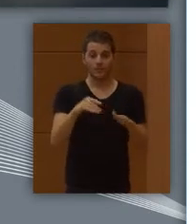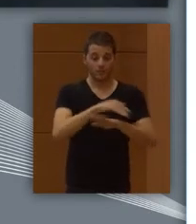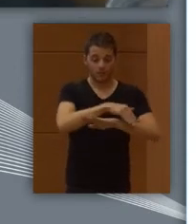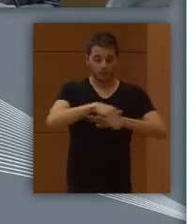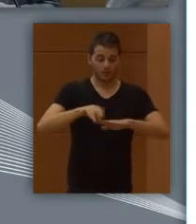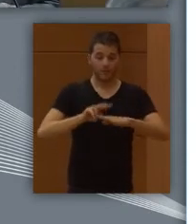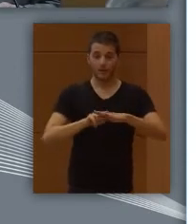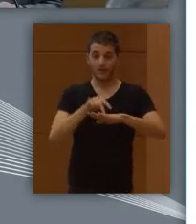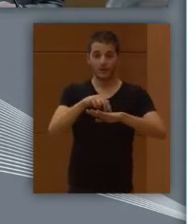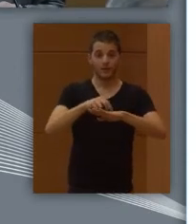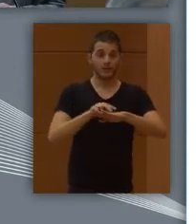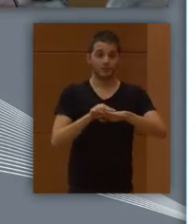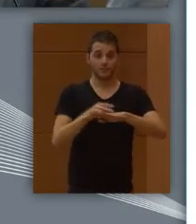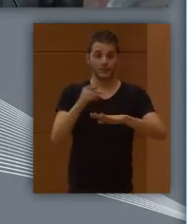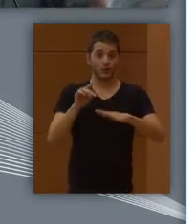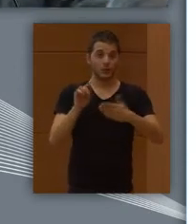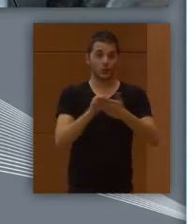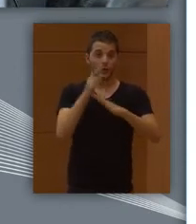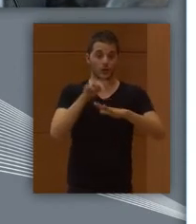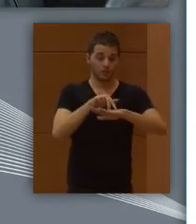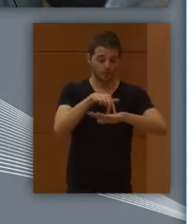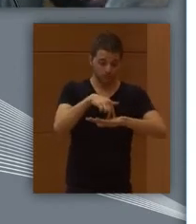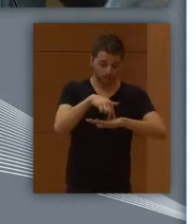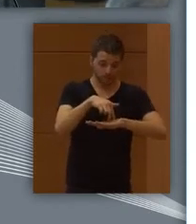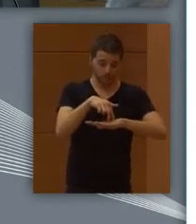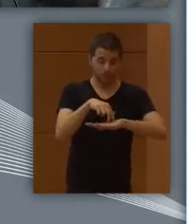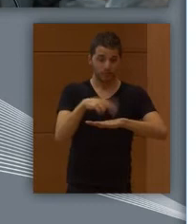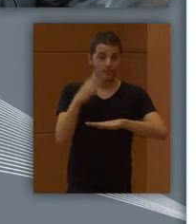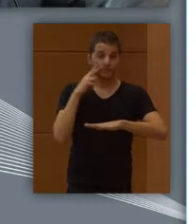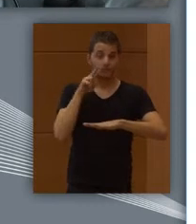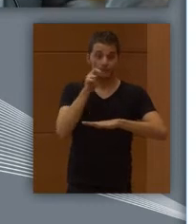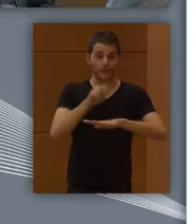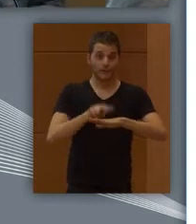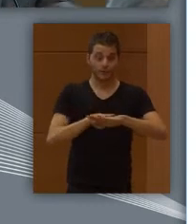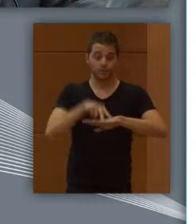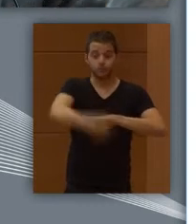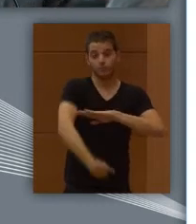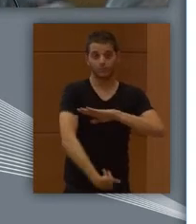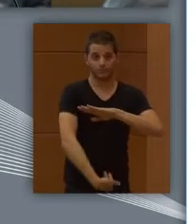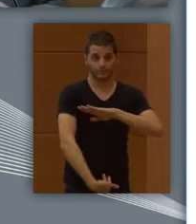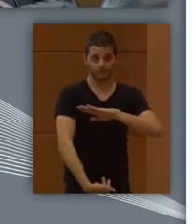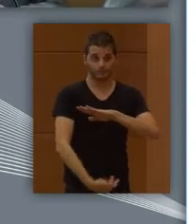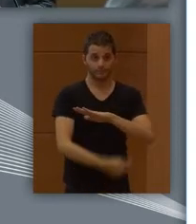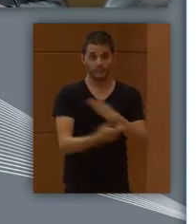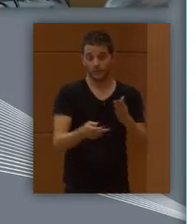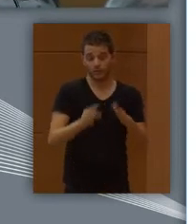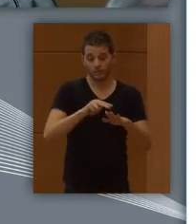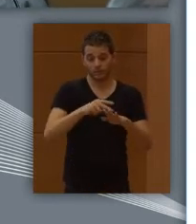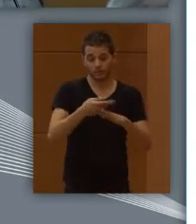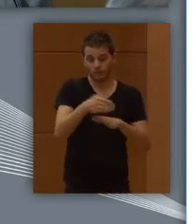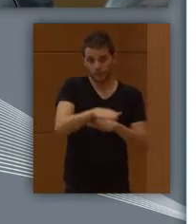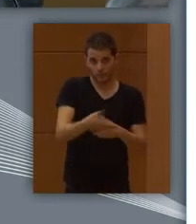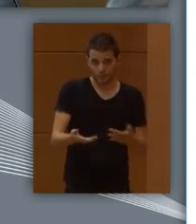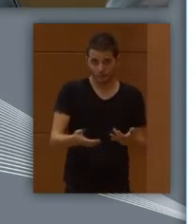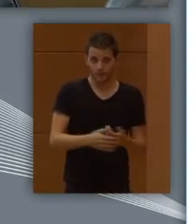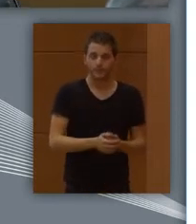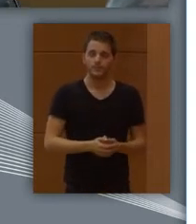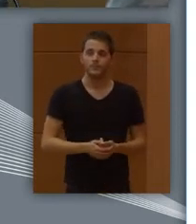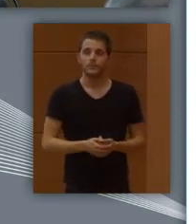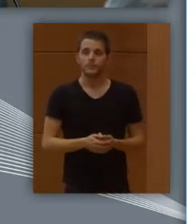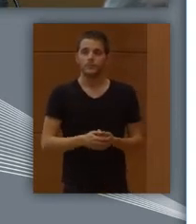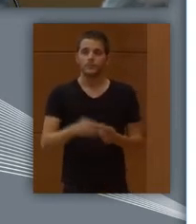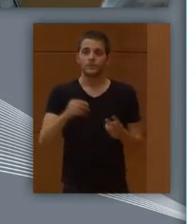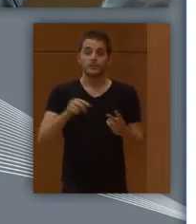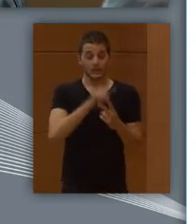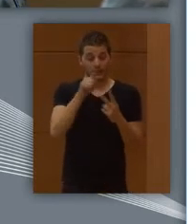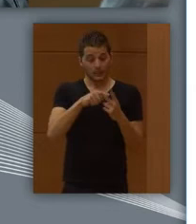barranco que encontró por su camino, no lo vio, ¿no? Y cayó por el barranco y se quedó en el intento, ¿no? Bueno, parece que